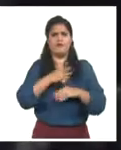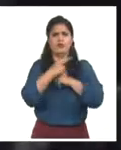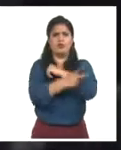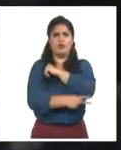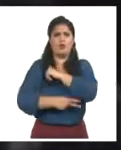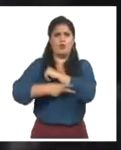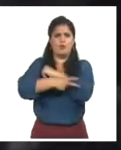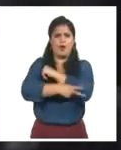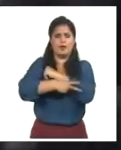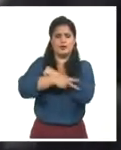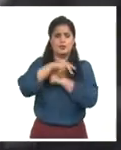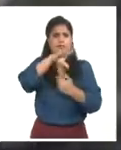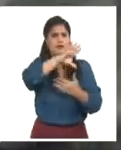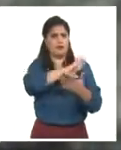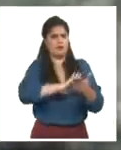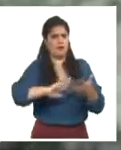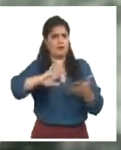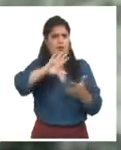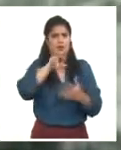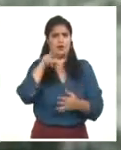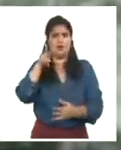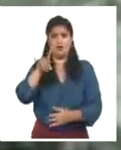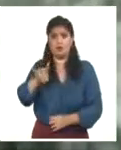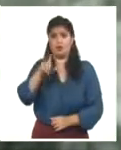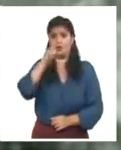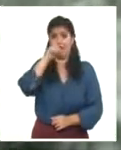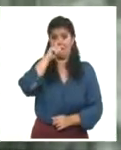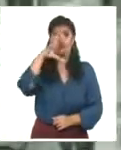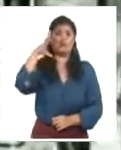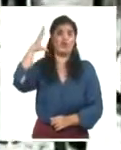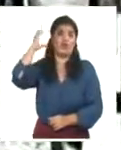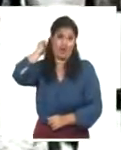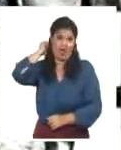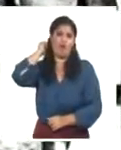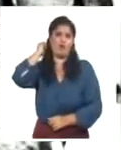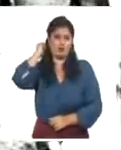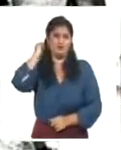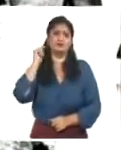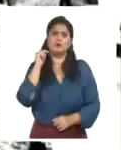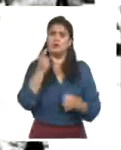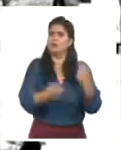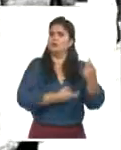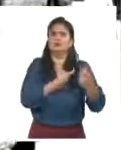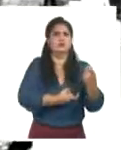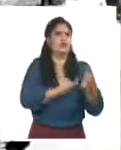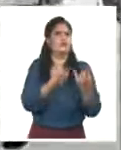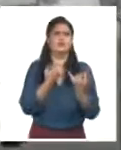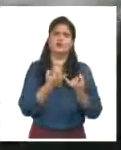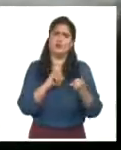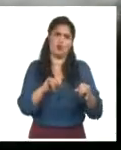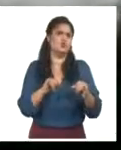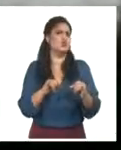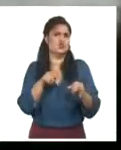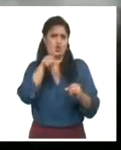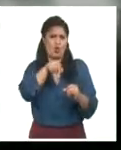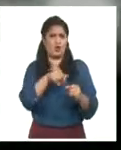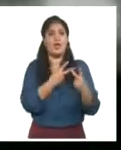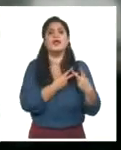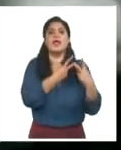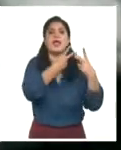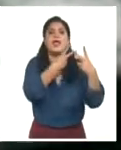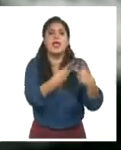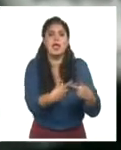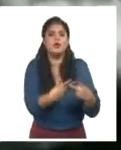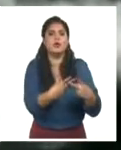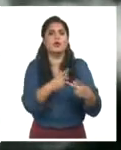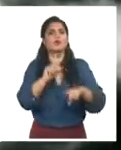Sus apenas 29 años habían madurado con el sufrimiento de la patria, el heroísmo del Moncada, la